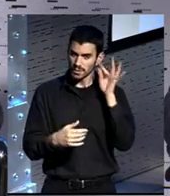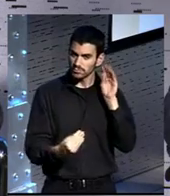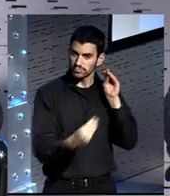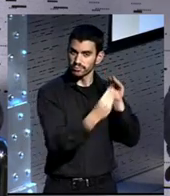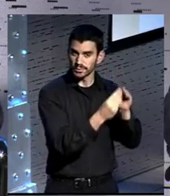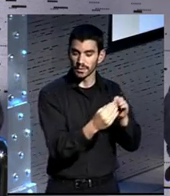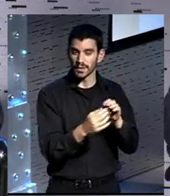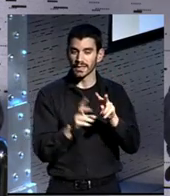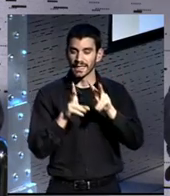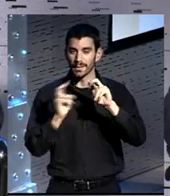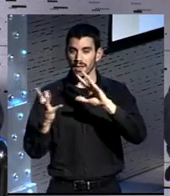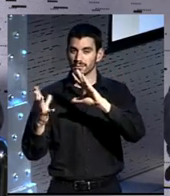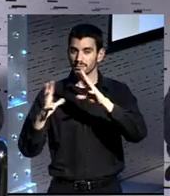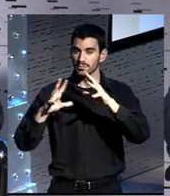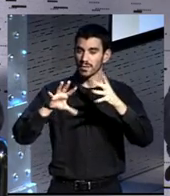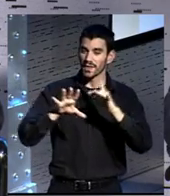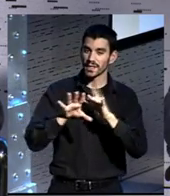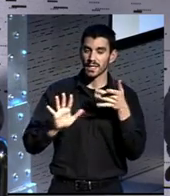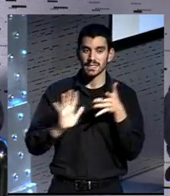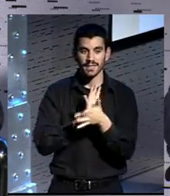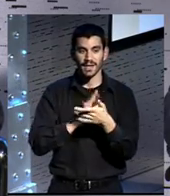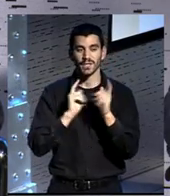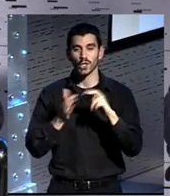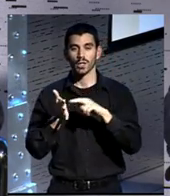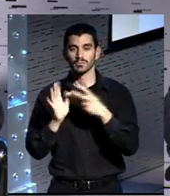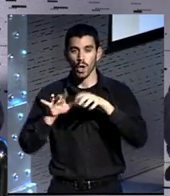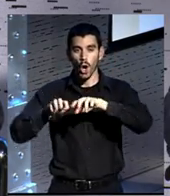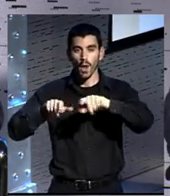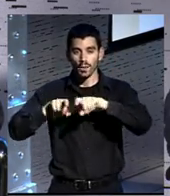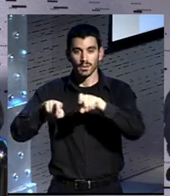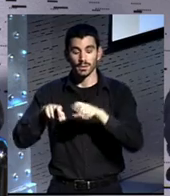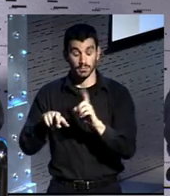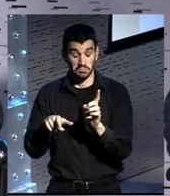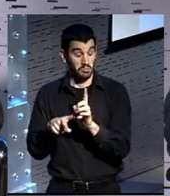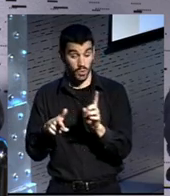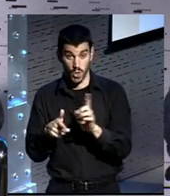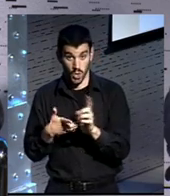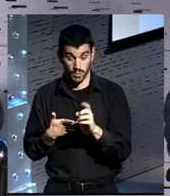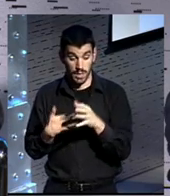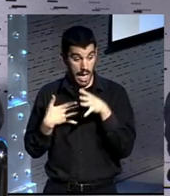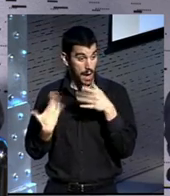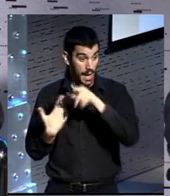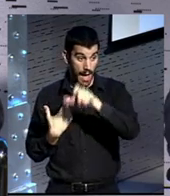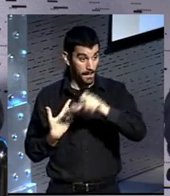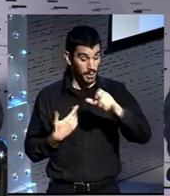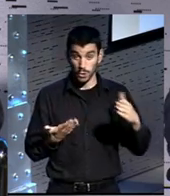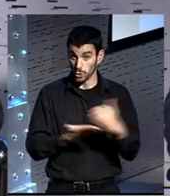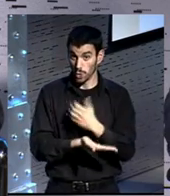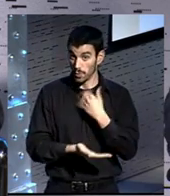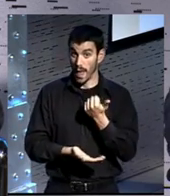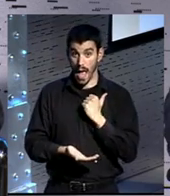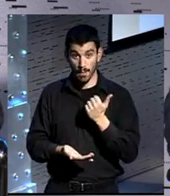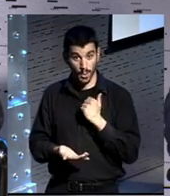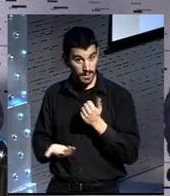la digitalización no es algo exclusivamente tecnológico. La tecnología es fácil, hoy en día además está al alcance de todo el mundo, se ha